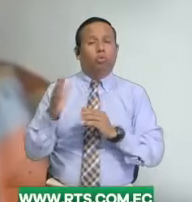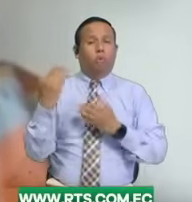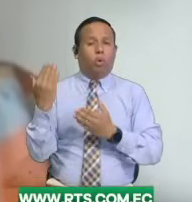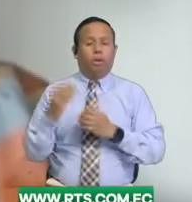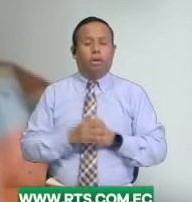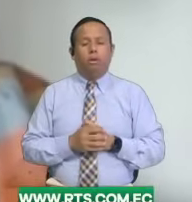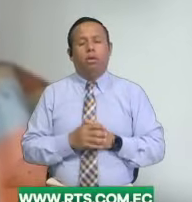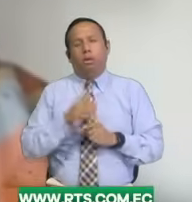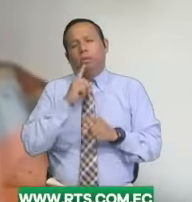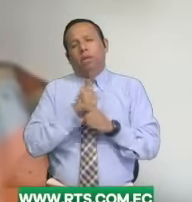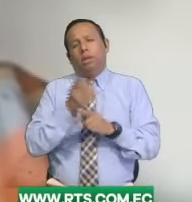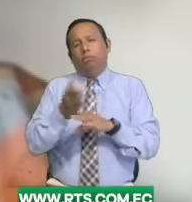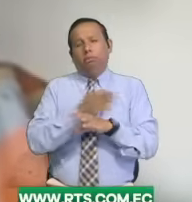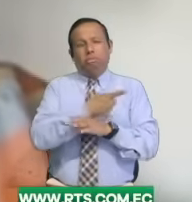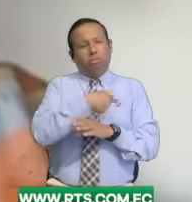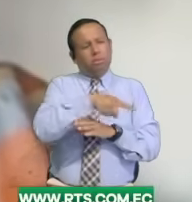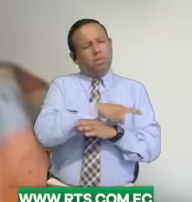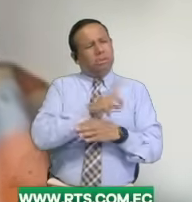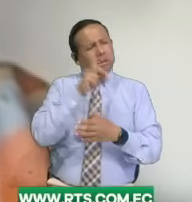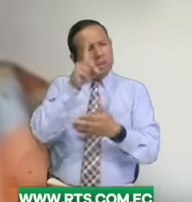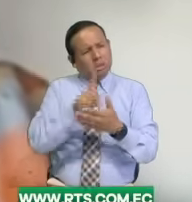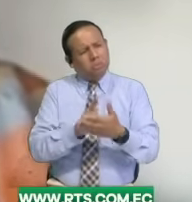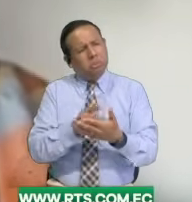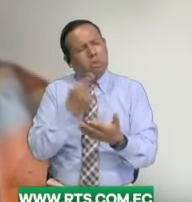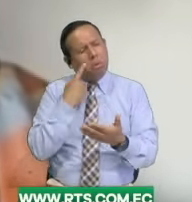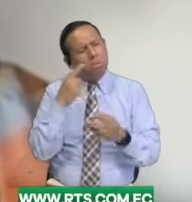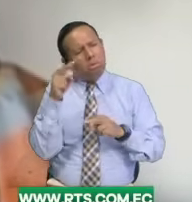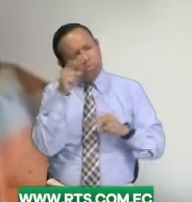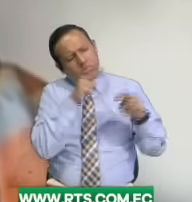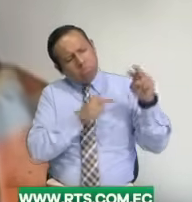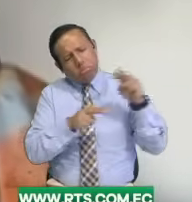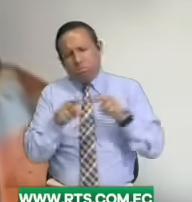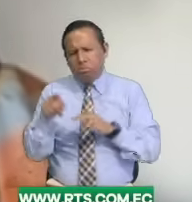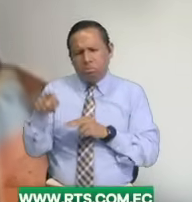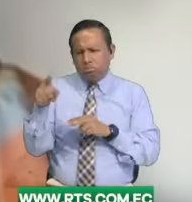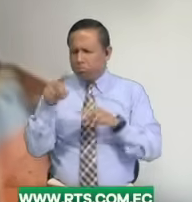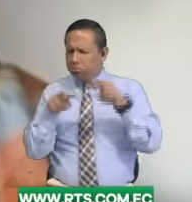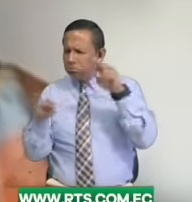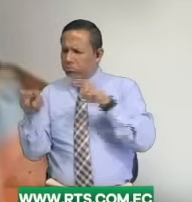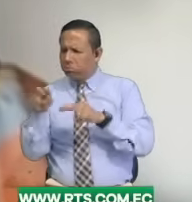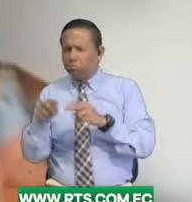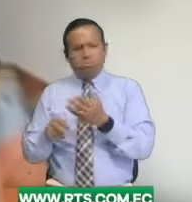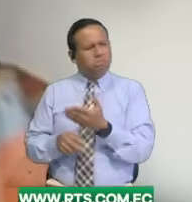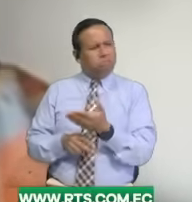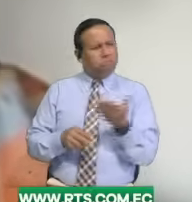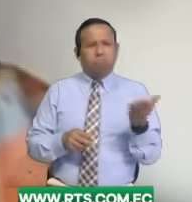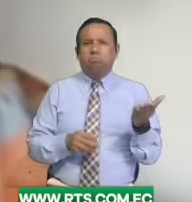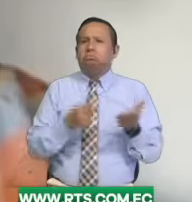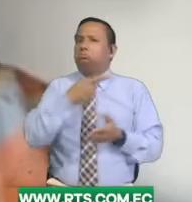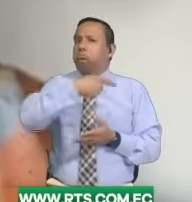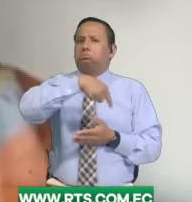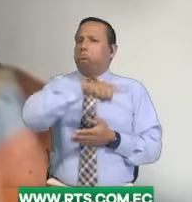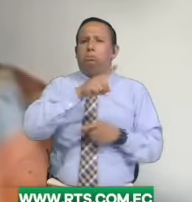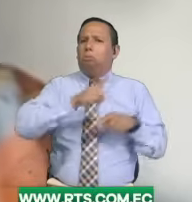las objeciones presentadas no son procedentes, ya que los recurrentes no cuentan con la legitimación activa